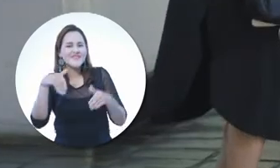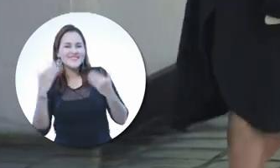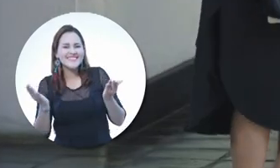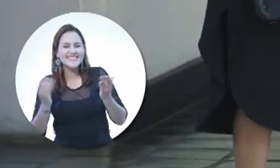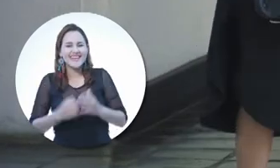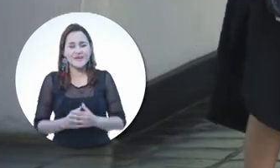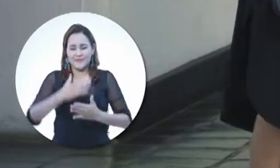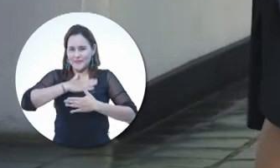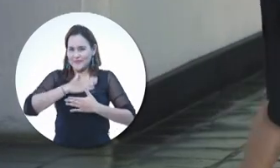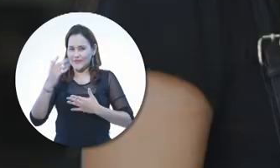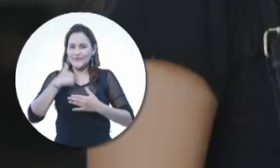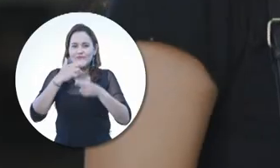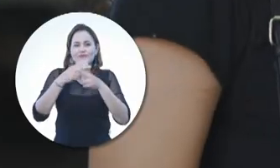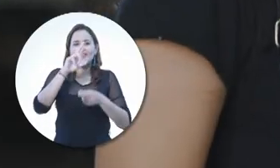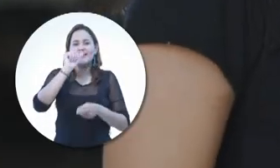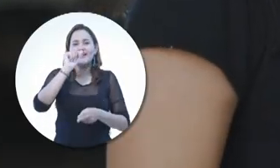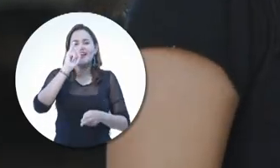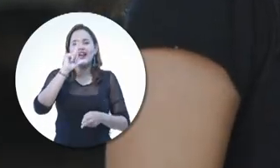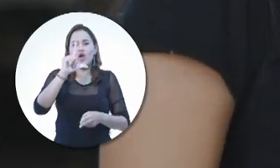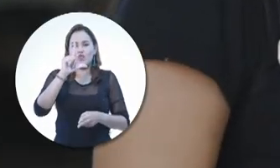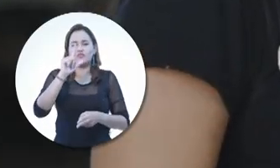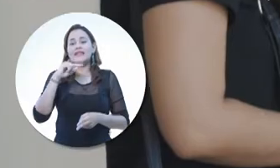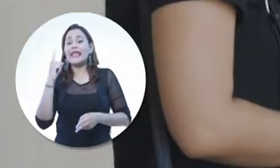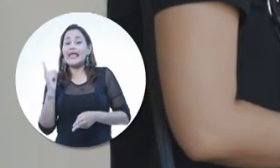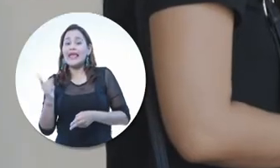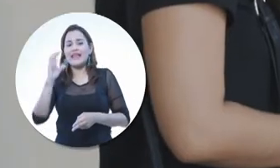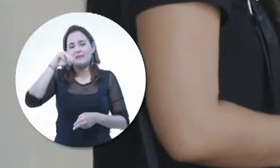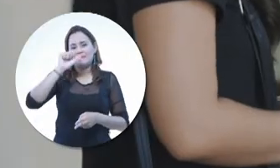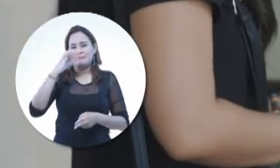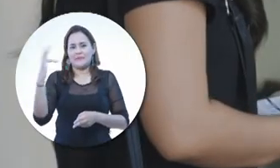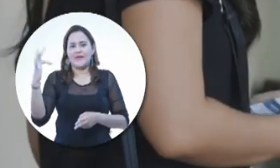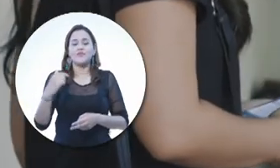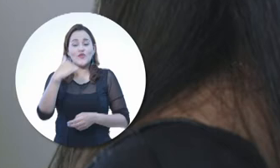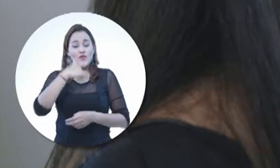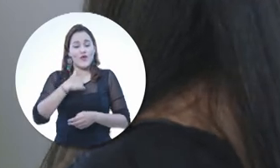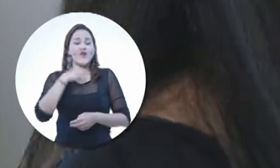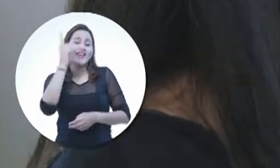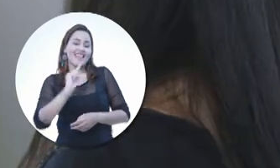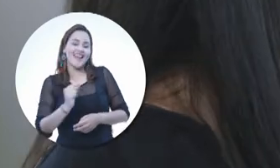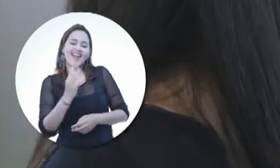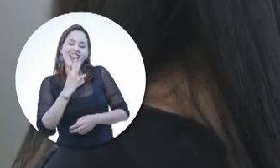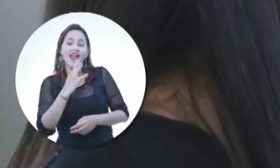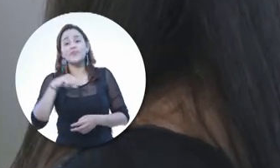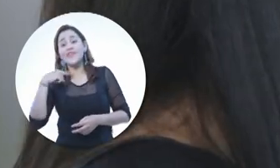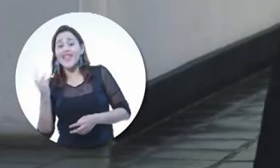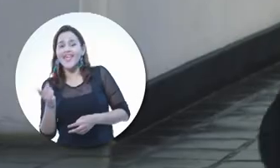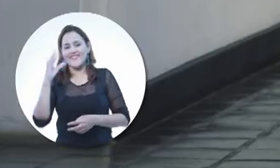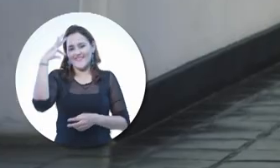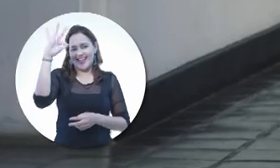Bella, come stai? Mi chiamo Raul, lui si chiama Mar. Tu parli italiano? Tu parli francese?